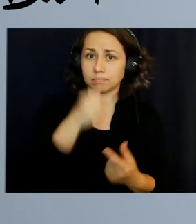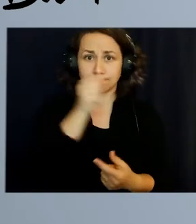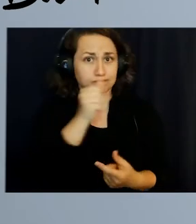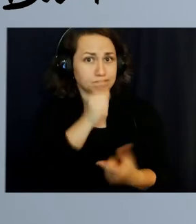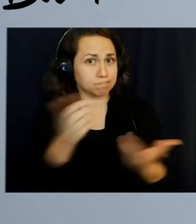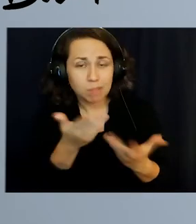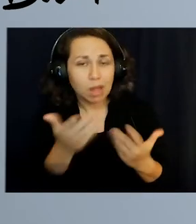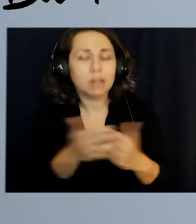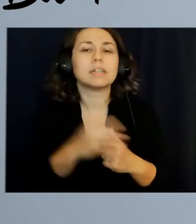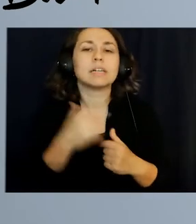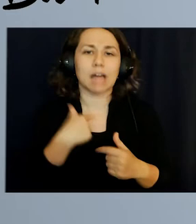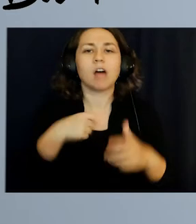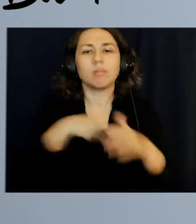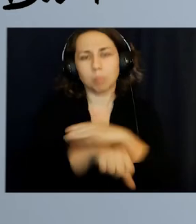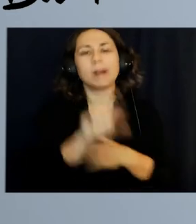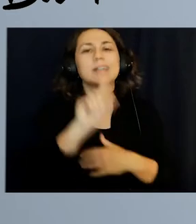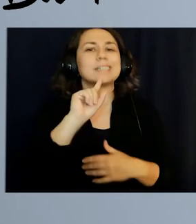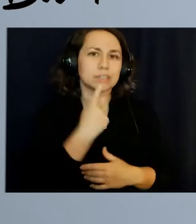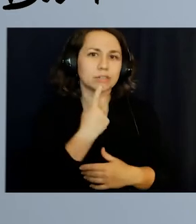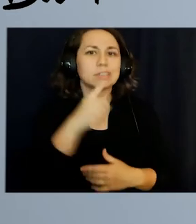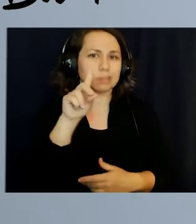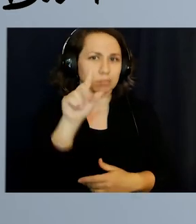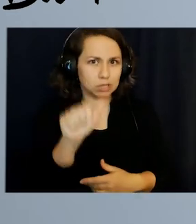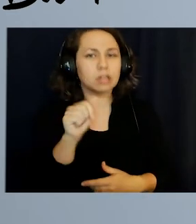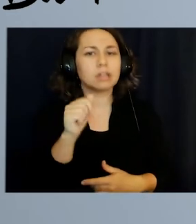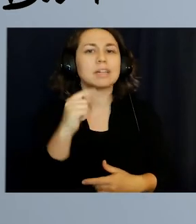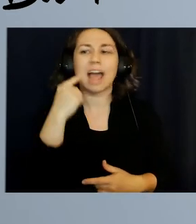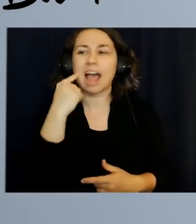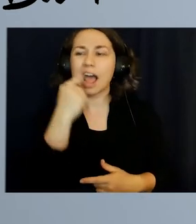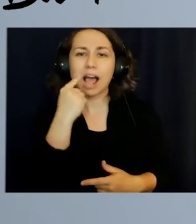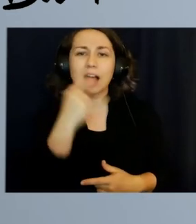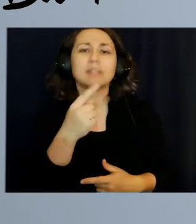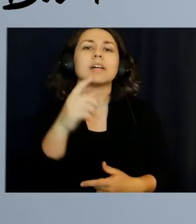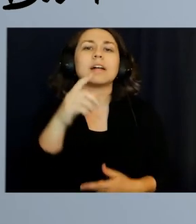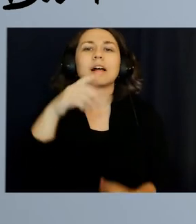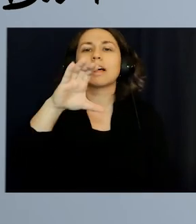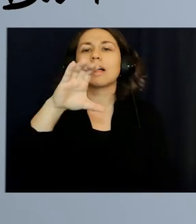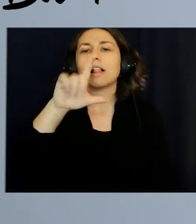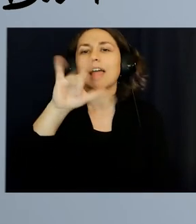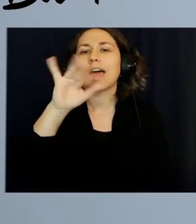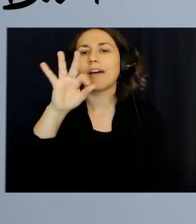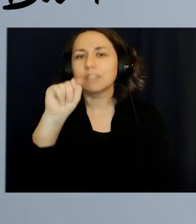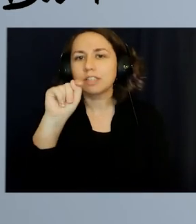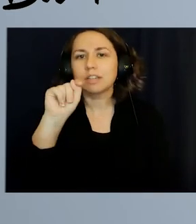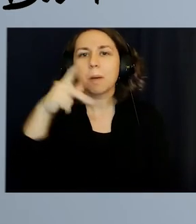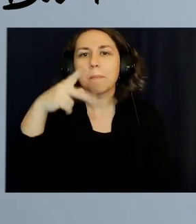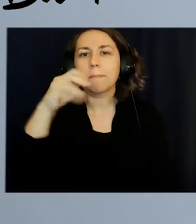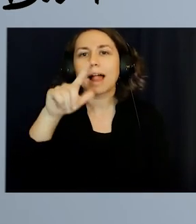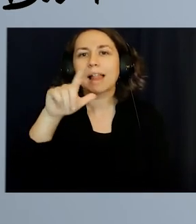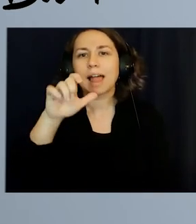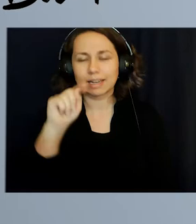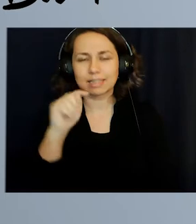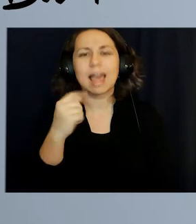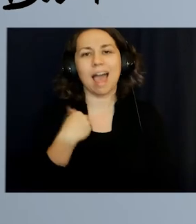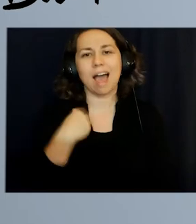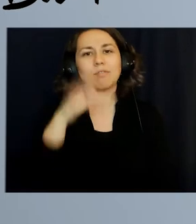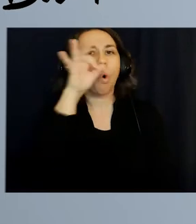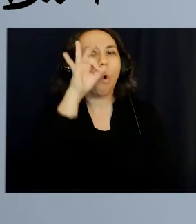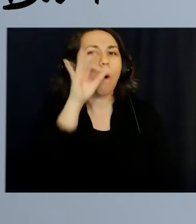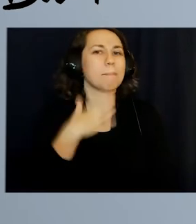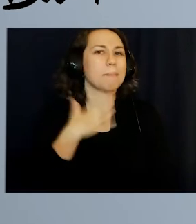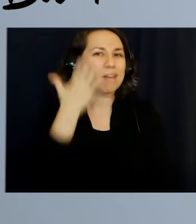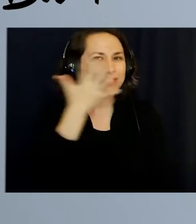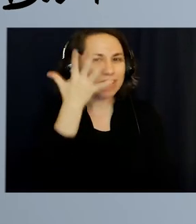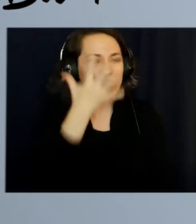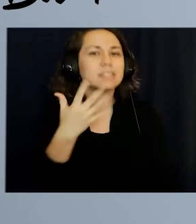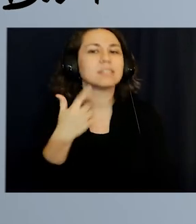de que lo que ustedes han pasado, lo que han logrado, un poquito de lo que yo he pasado. Nací con un defecto de